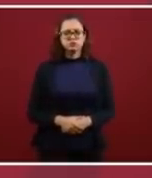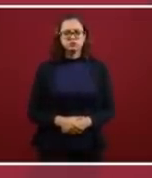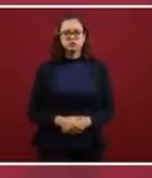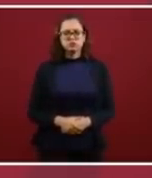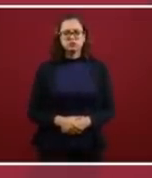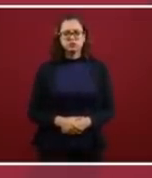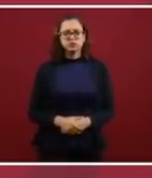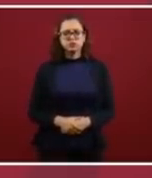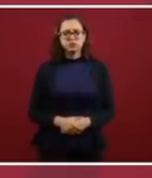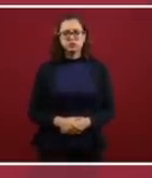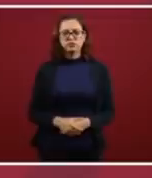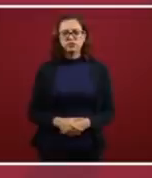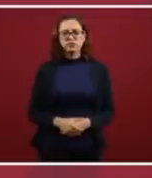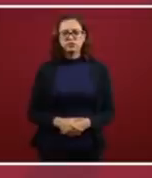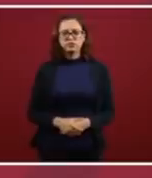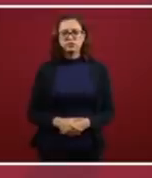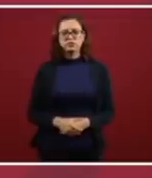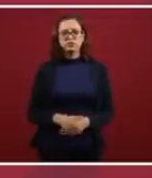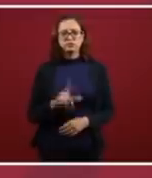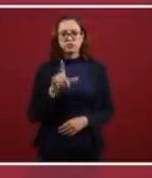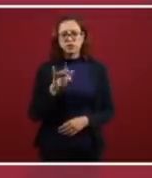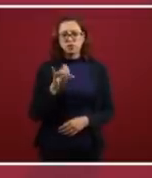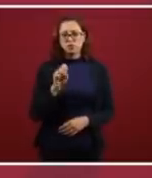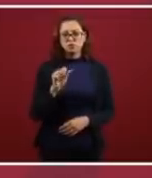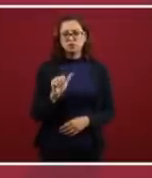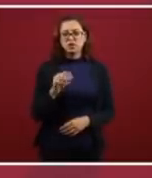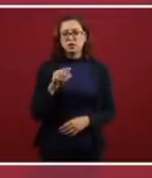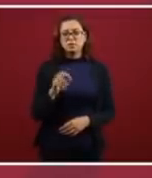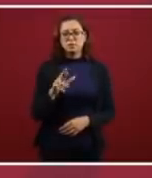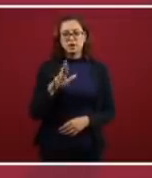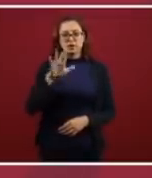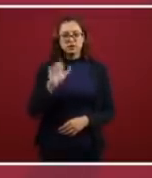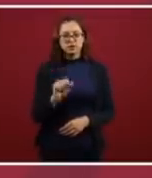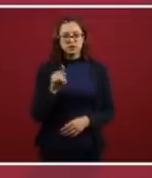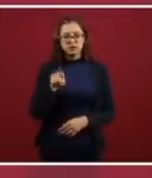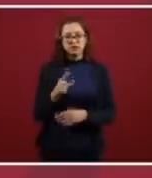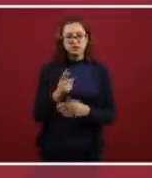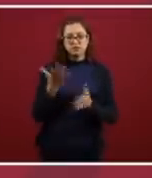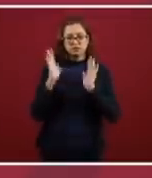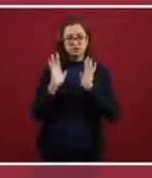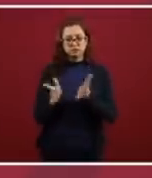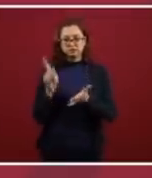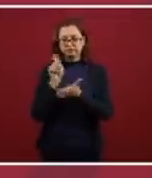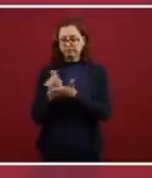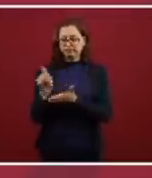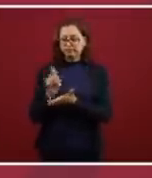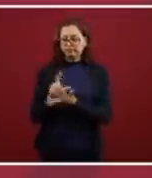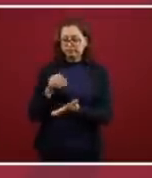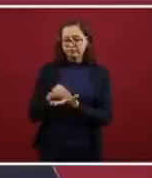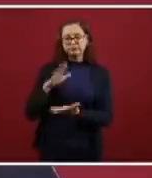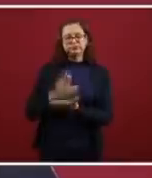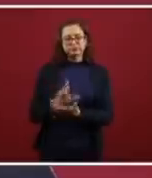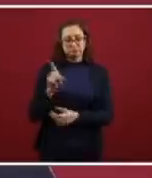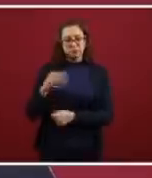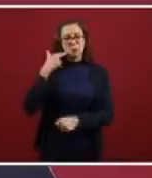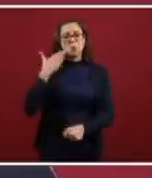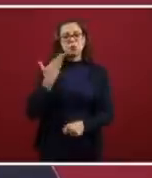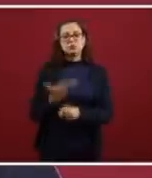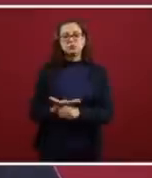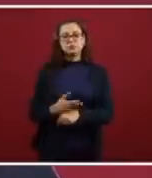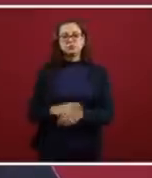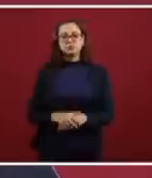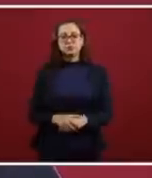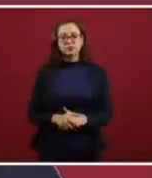ahí con Luisa María, que ya está tomando nota de lo que ustedes están diciendo,